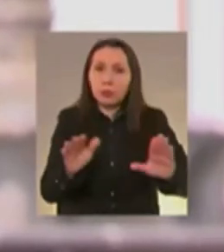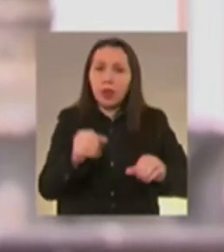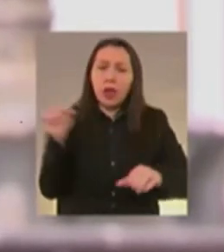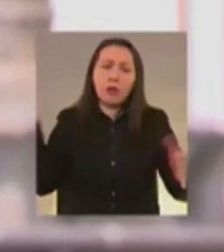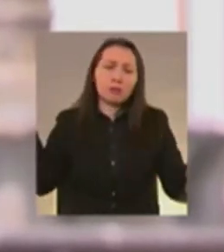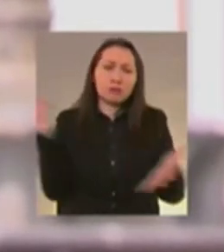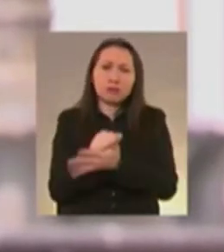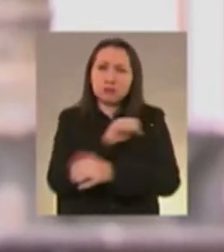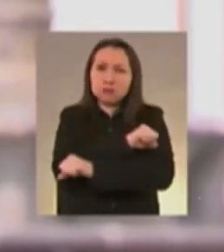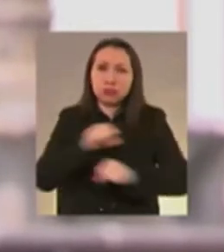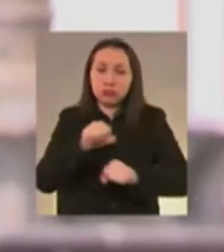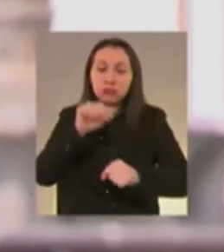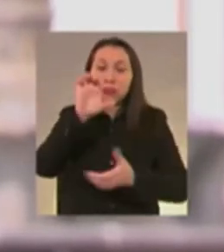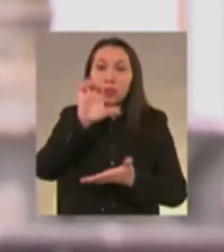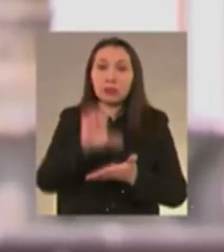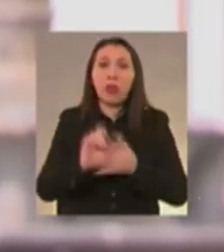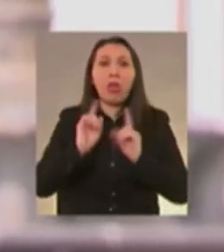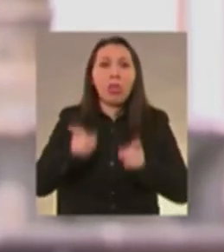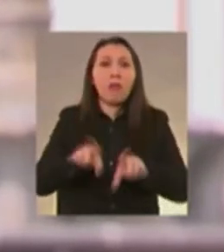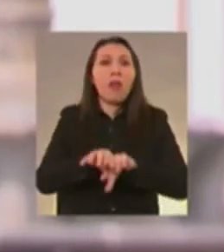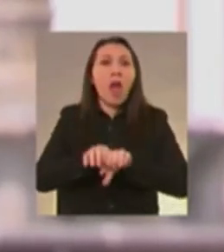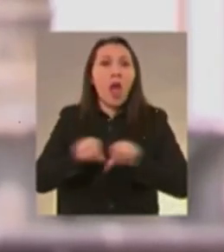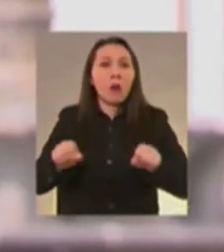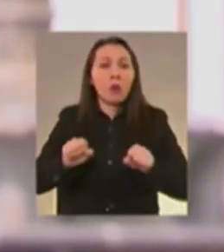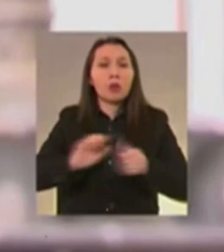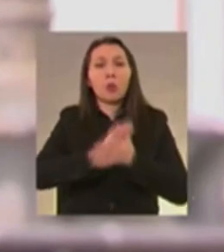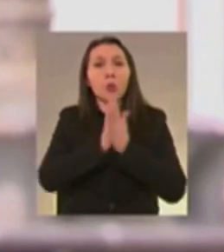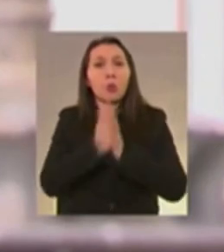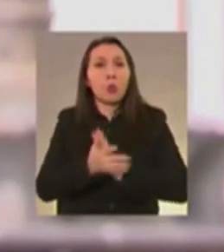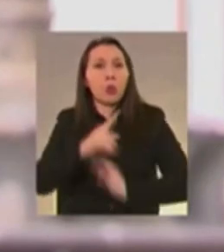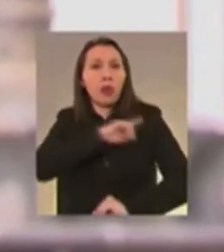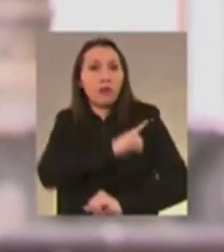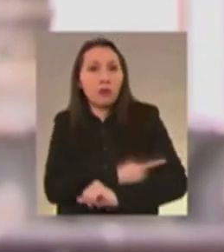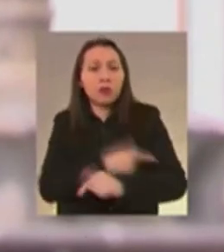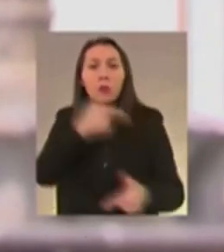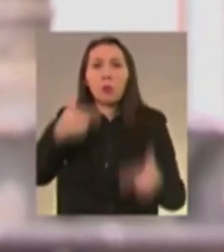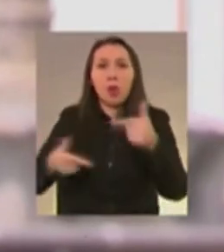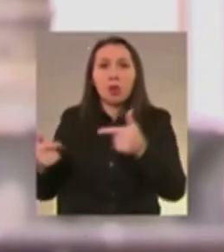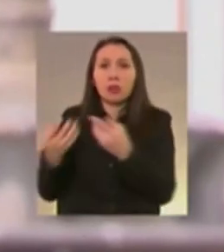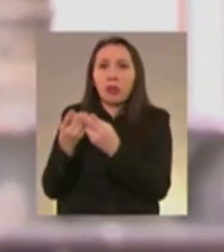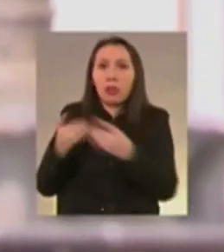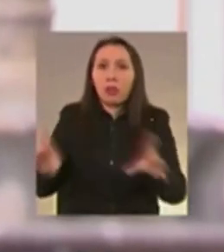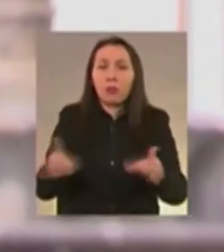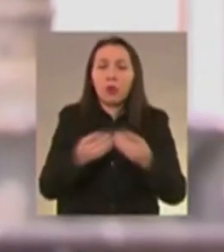Estado debiera ser el consenso de todas las fuerzas políticas democráticas.